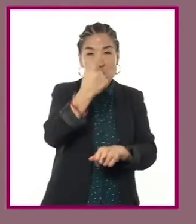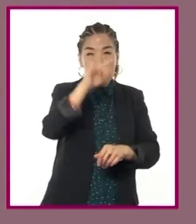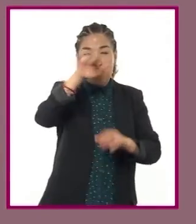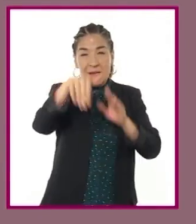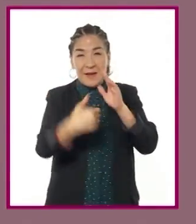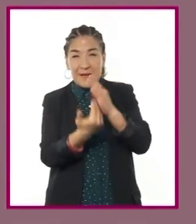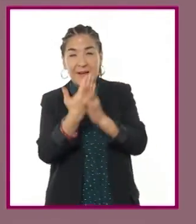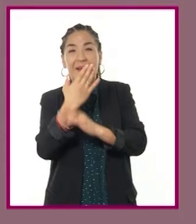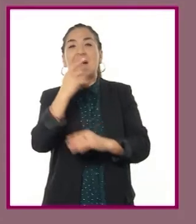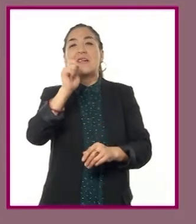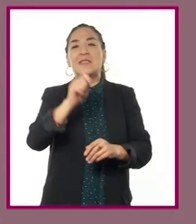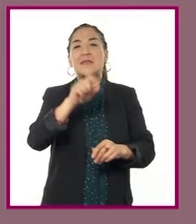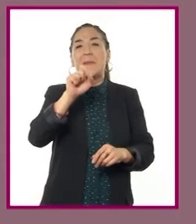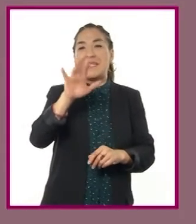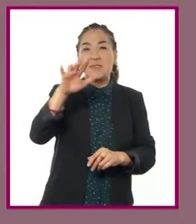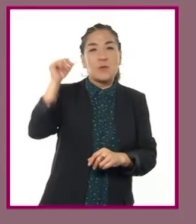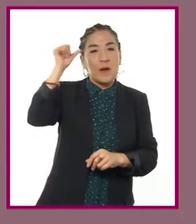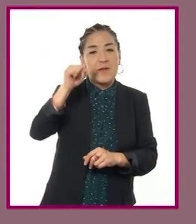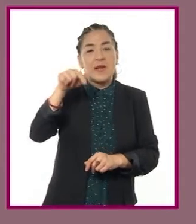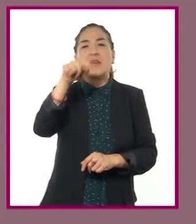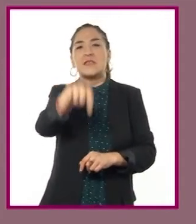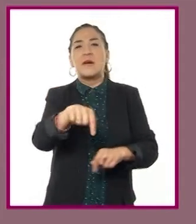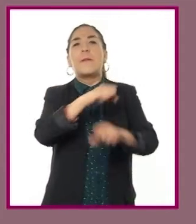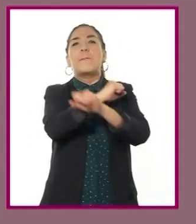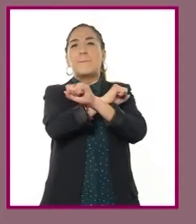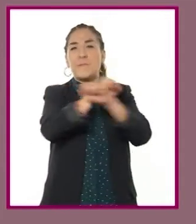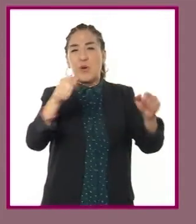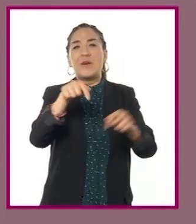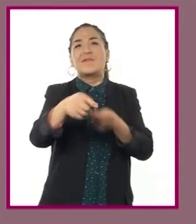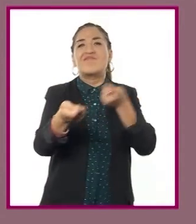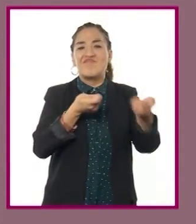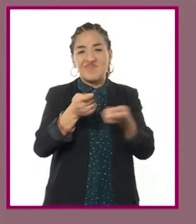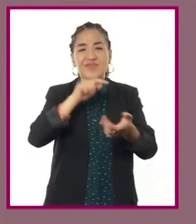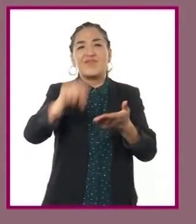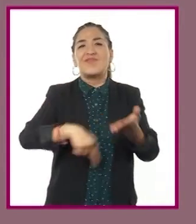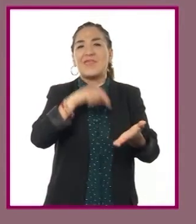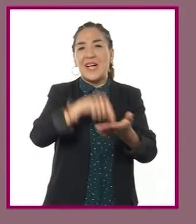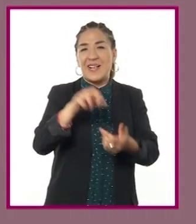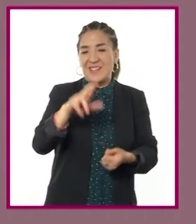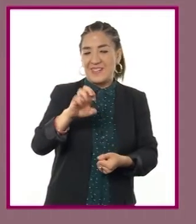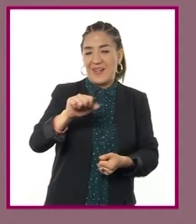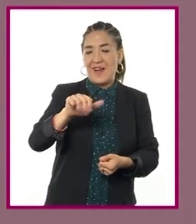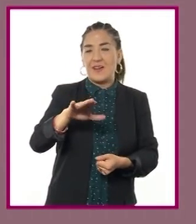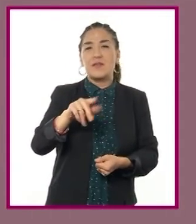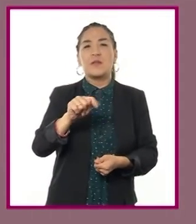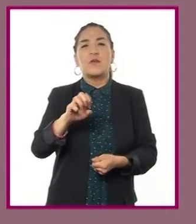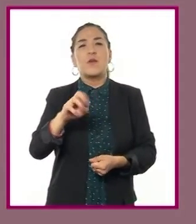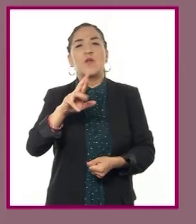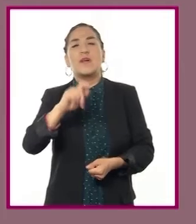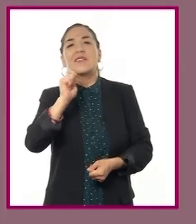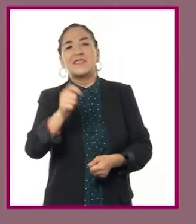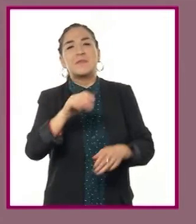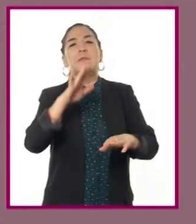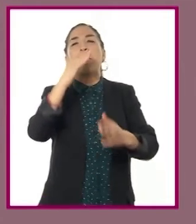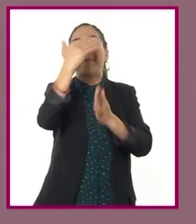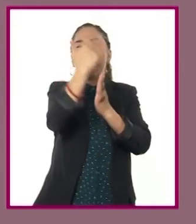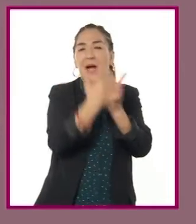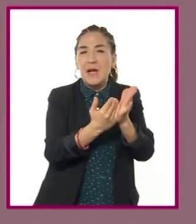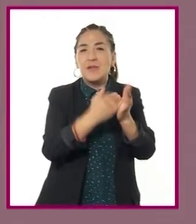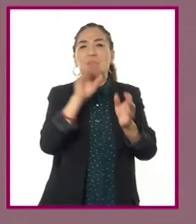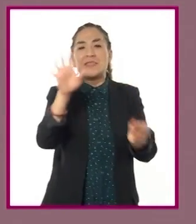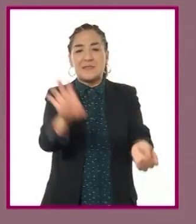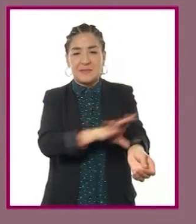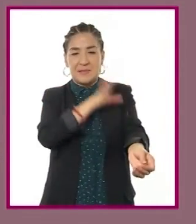abril, los ingenieros iniciaron la entrada de las barras del control en el núcleo del reactor con el objetivo de reducir su potencia. Hacia